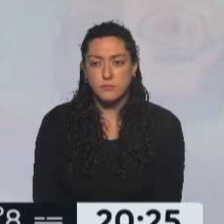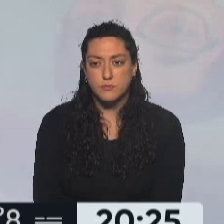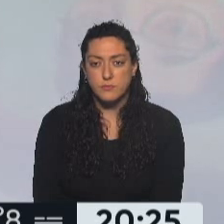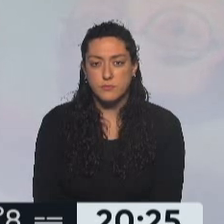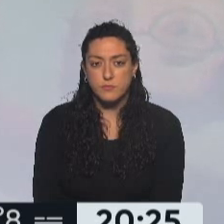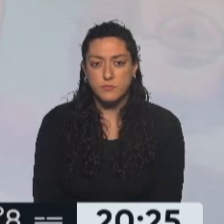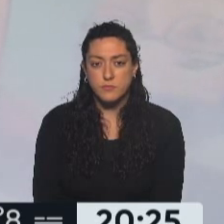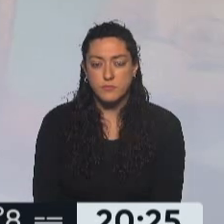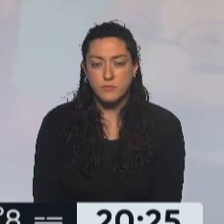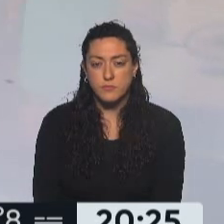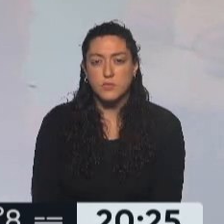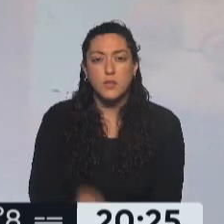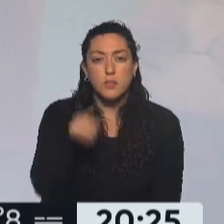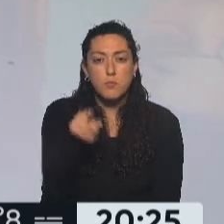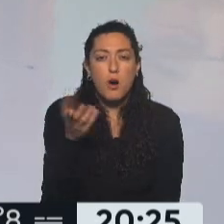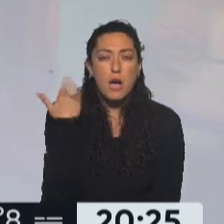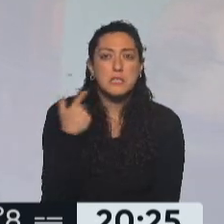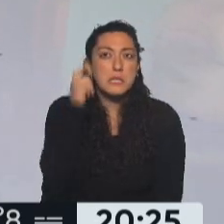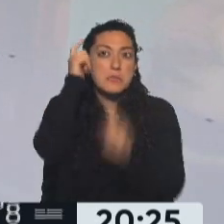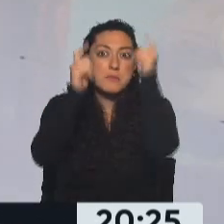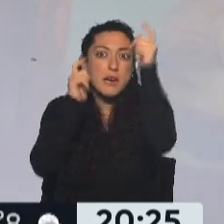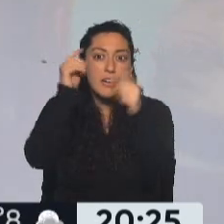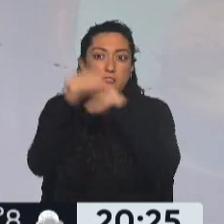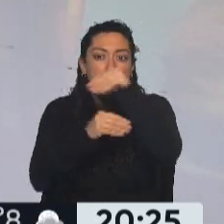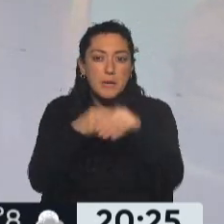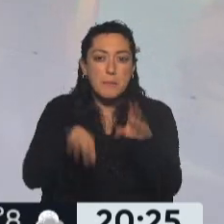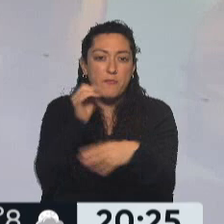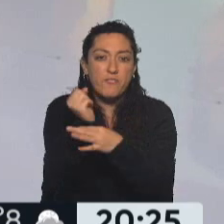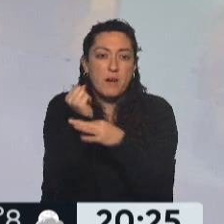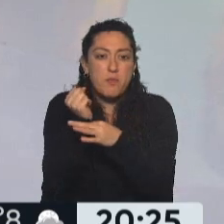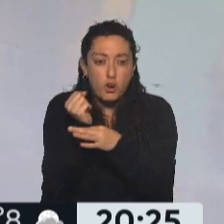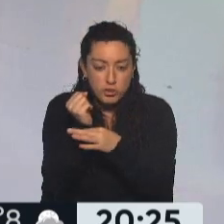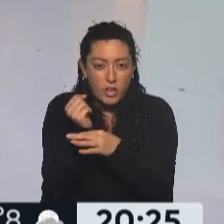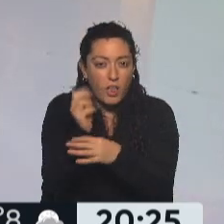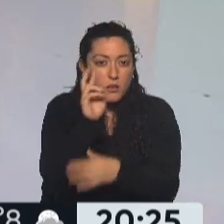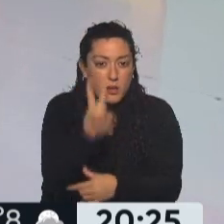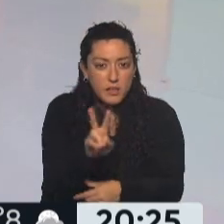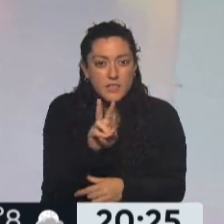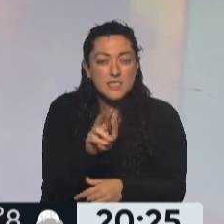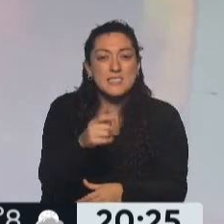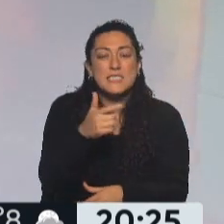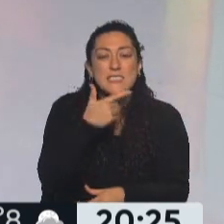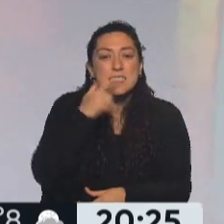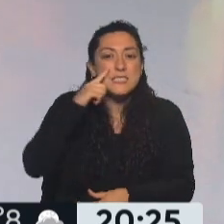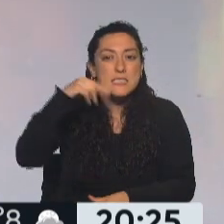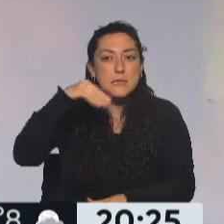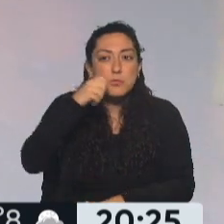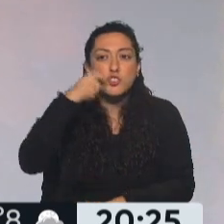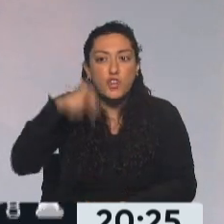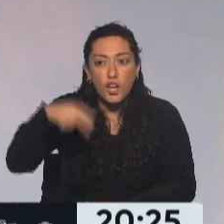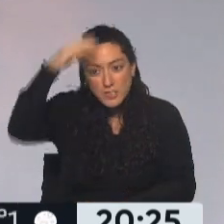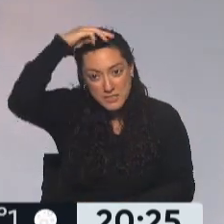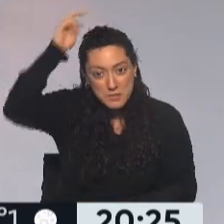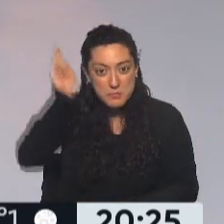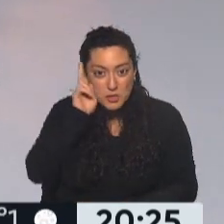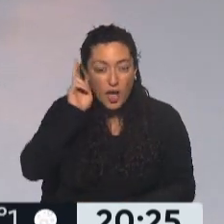y alguna vez te hubieses imaginado ver a la familia más famosa del mundo la familia de Los Simpson versión Inteligencia artificial Bueno